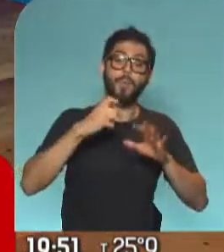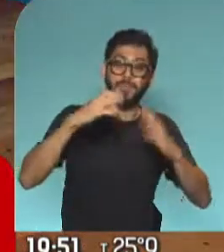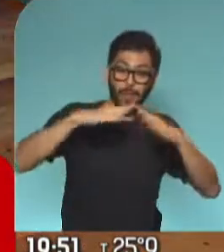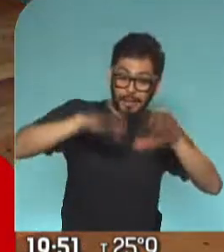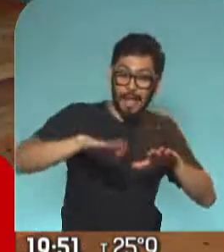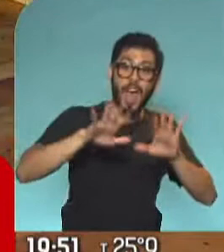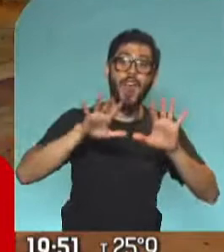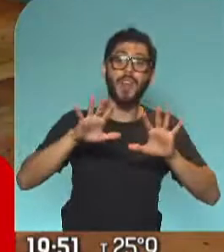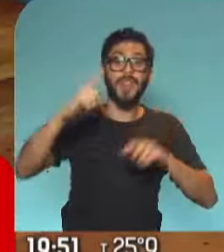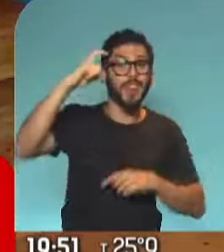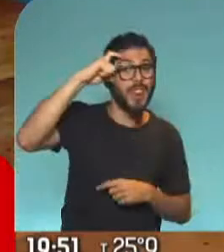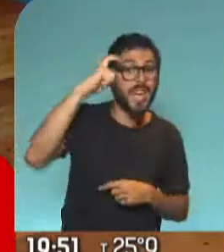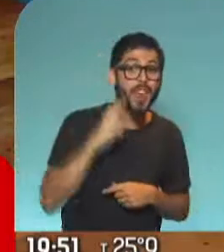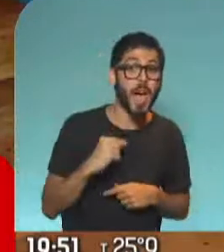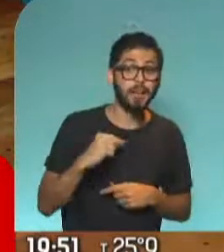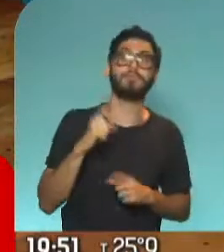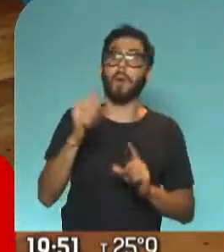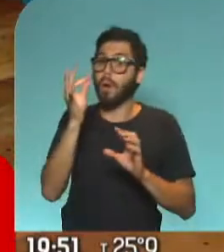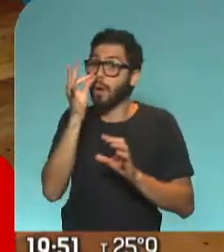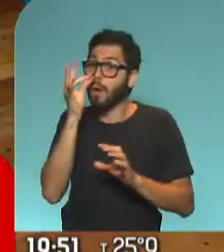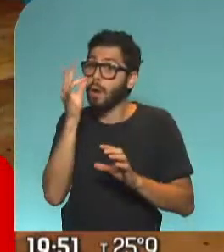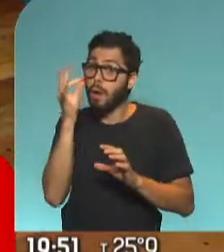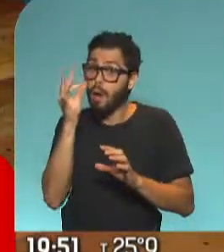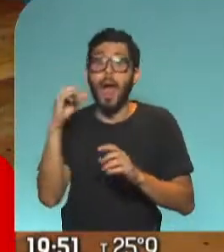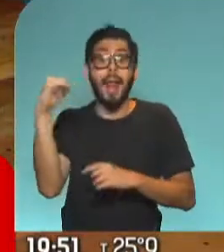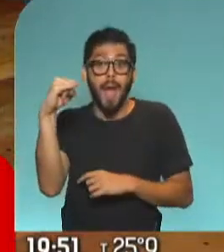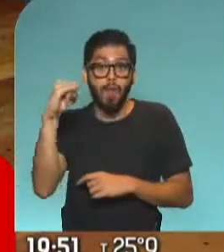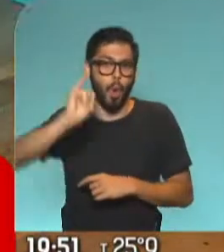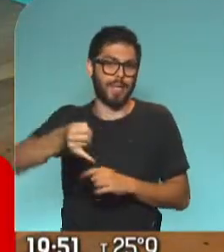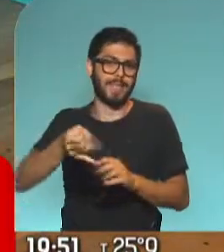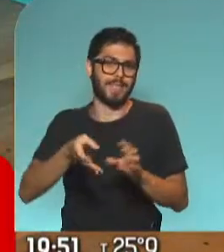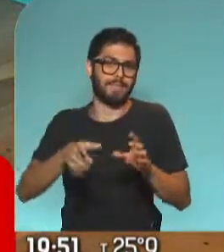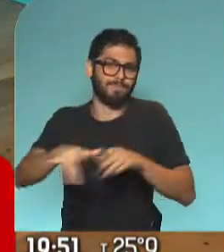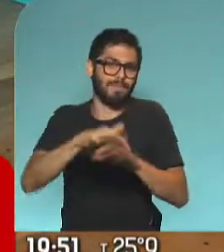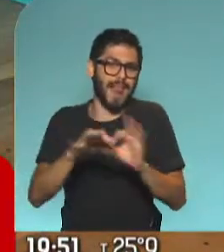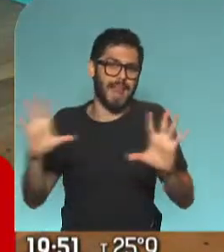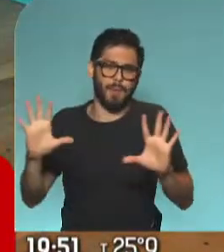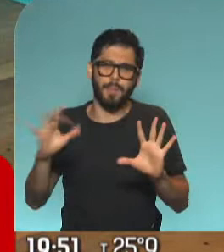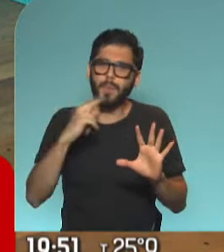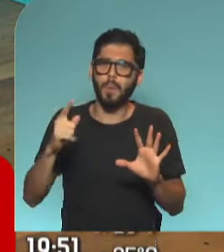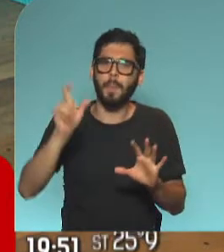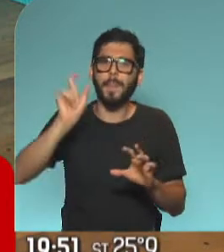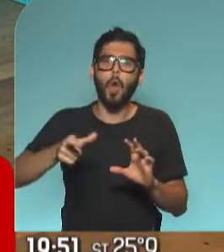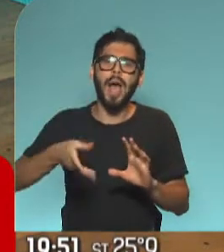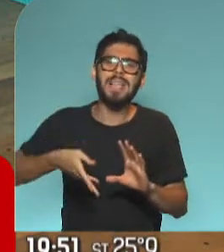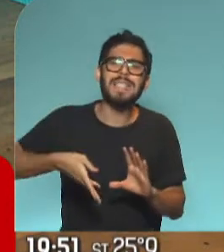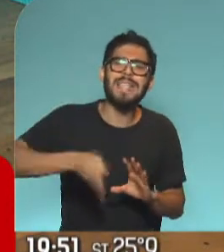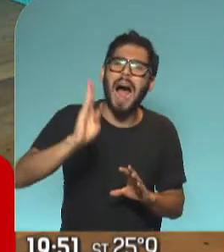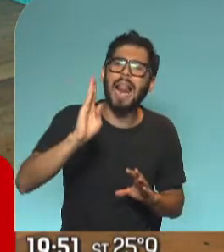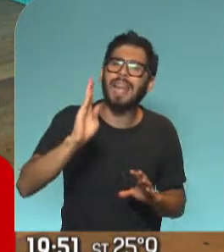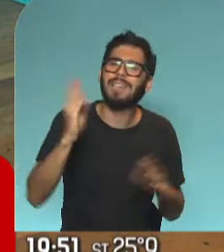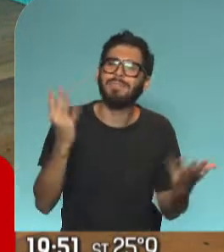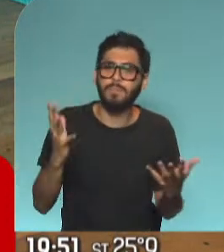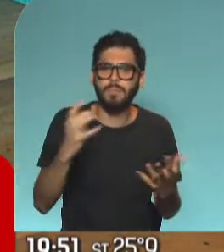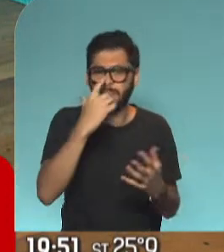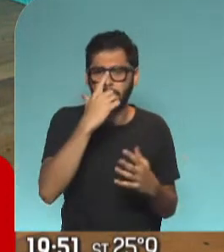claro. Para aquellos que viajen, ¿qué tipo de restricciones? Para aquellos que salgan del país, ¿para qué tipo de restricciones pueden llegar a tener? En este momento está muy